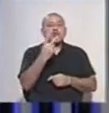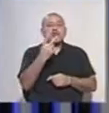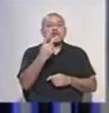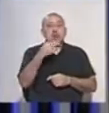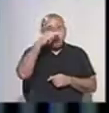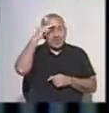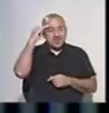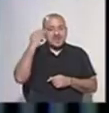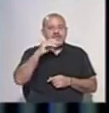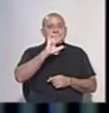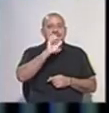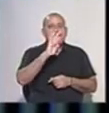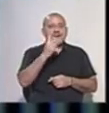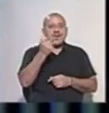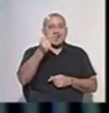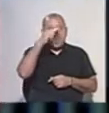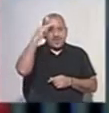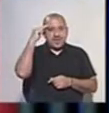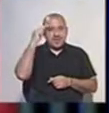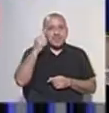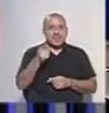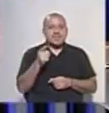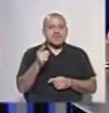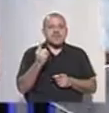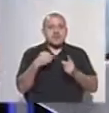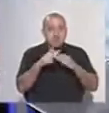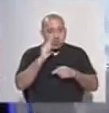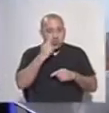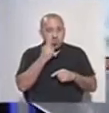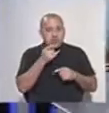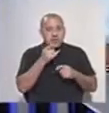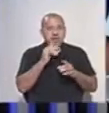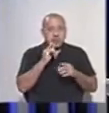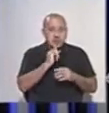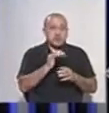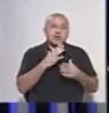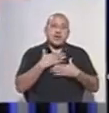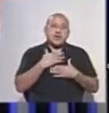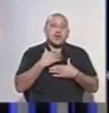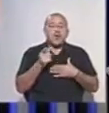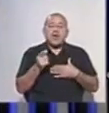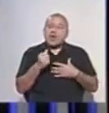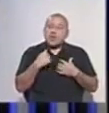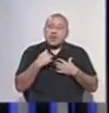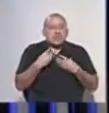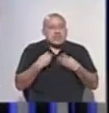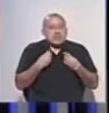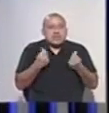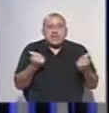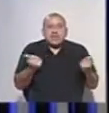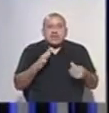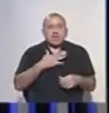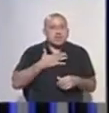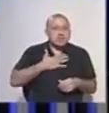yate, quédate tranquila. Pero te gusta el mar. Me encantaría, sí. ¿Te manejas bien con el mar? El lugar donde me siento más a gusto